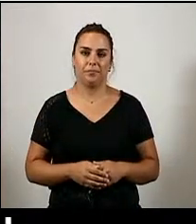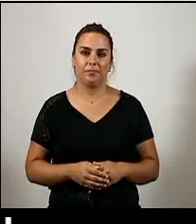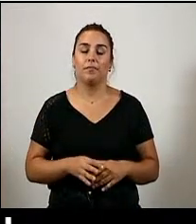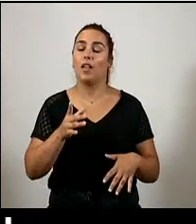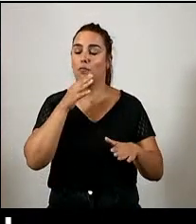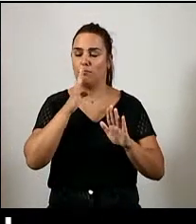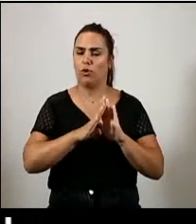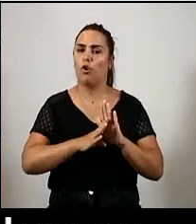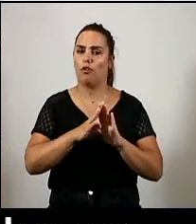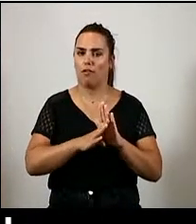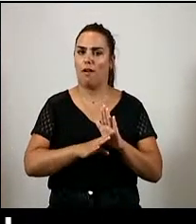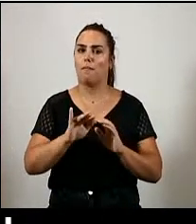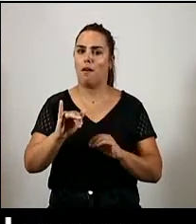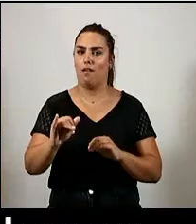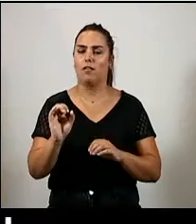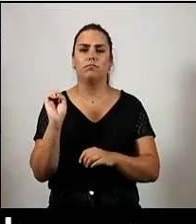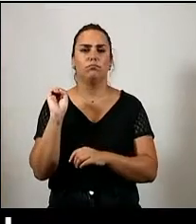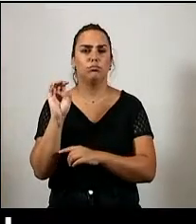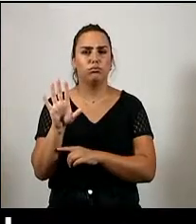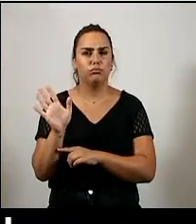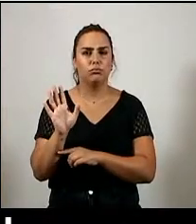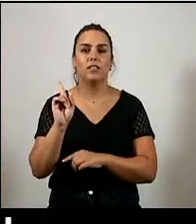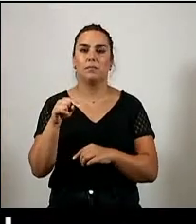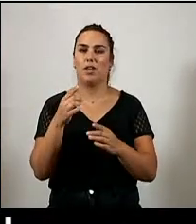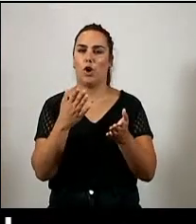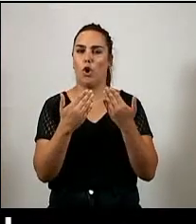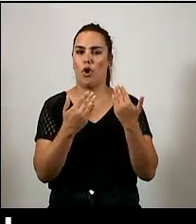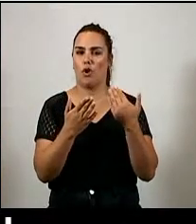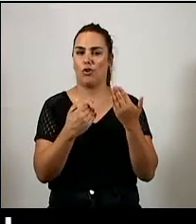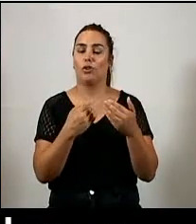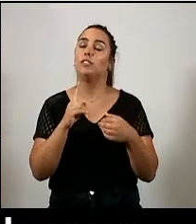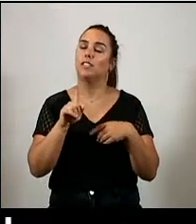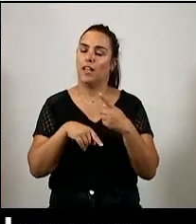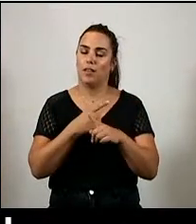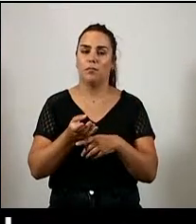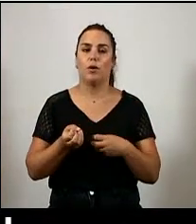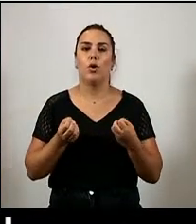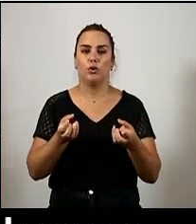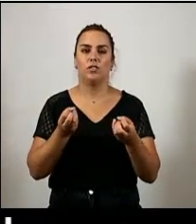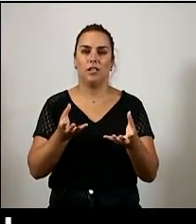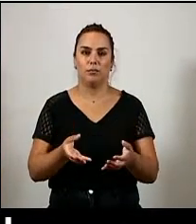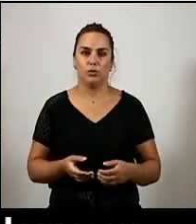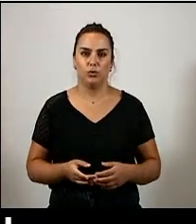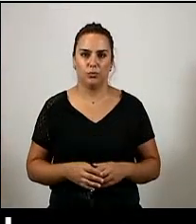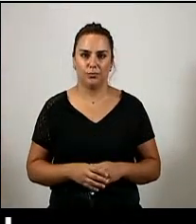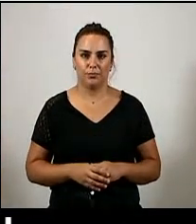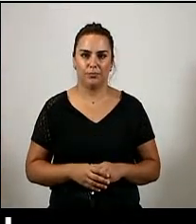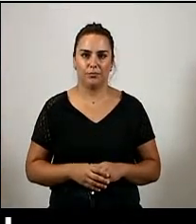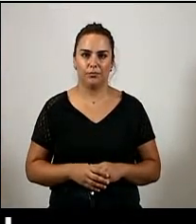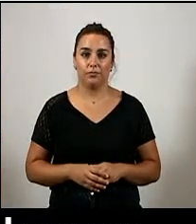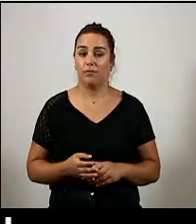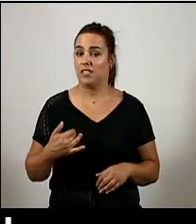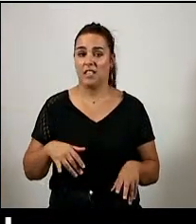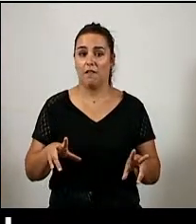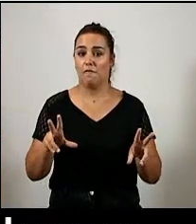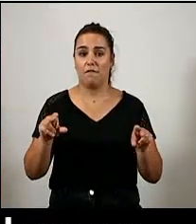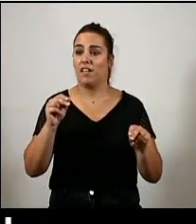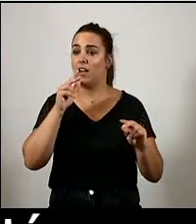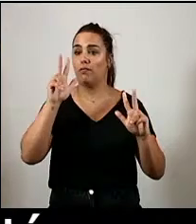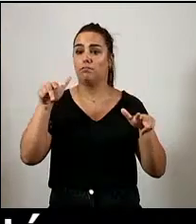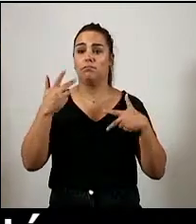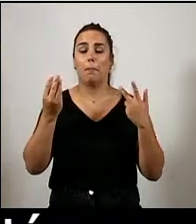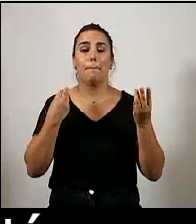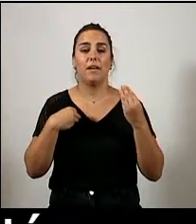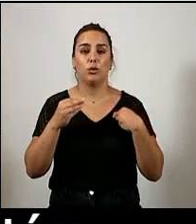programa de encuentros, proyecciones y coloquios del que les iremos dando amplia información. Con esto acabo y me pongo a su disposición